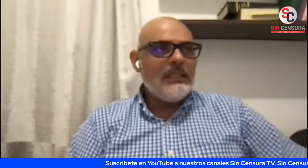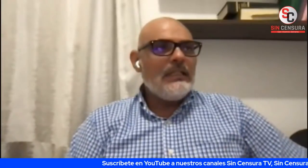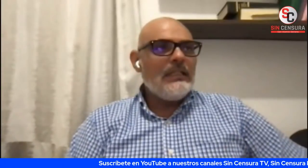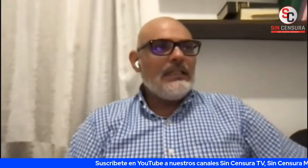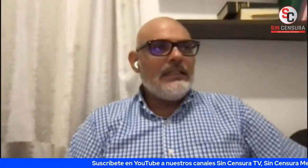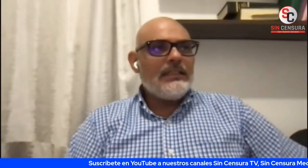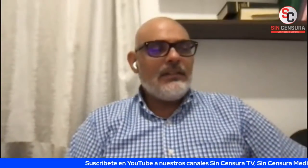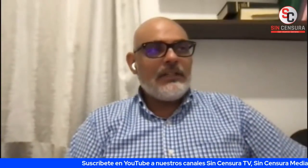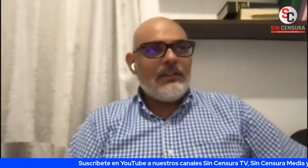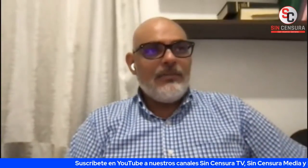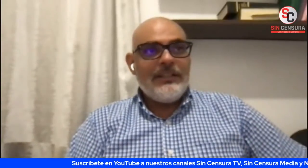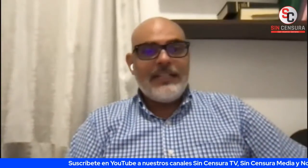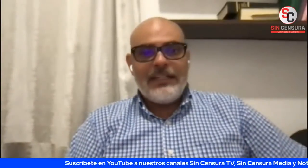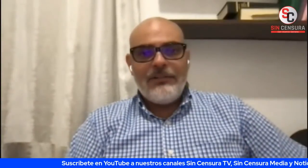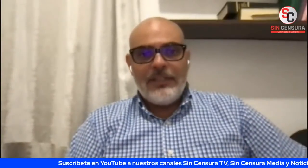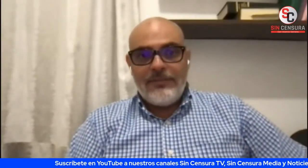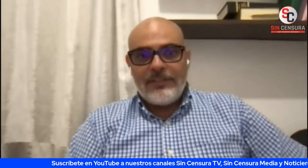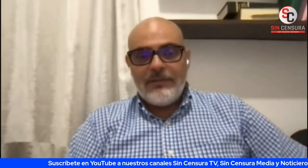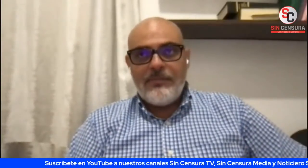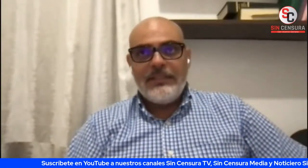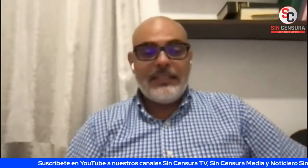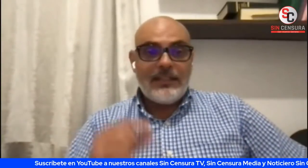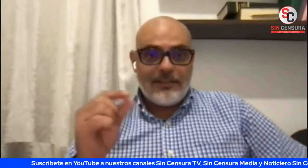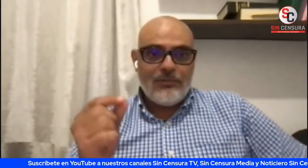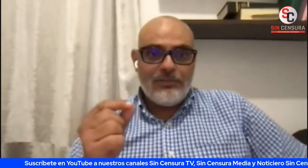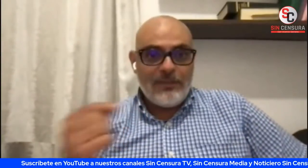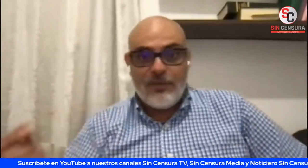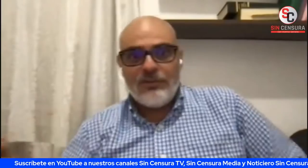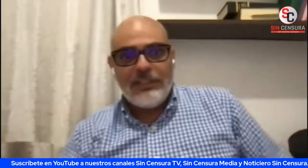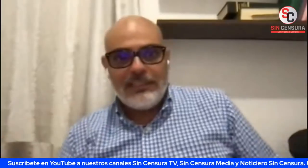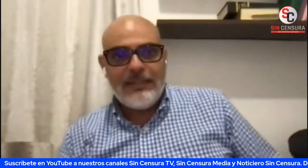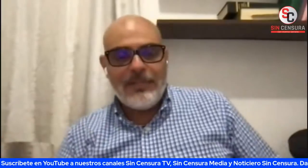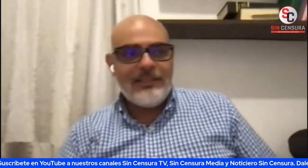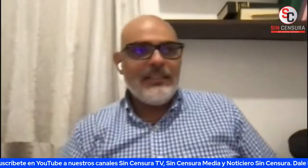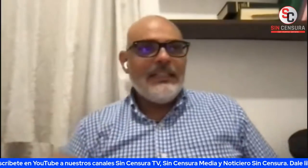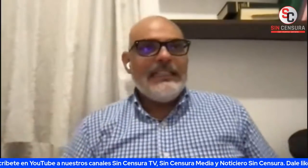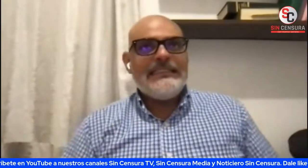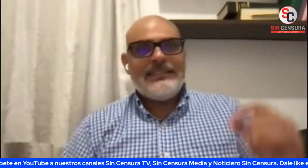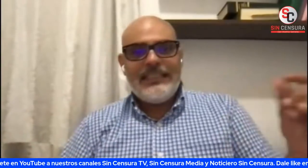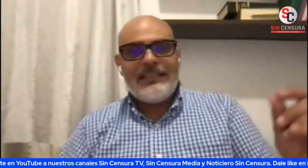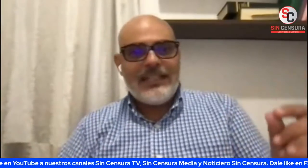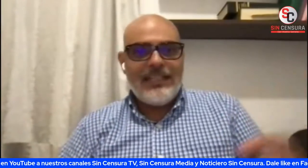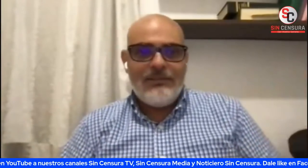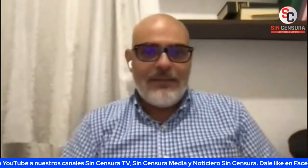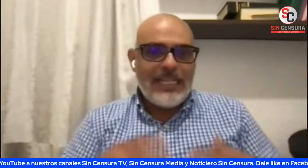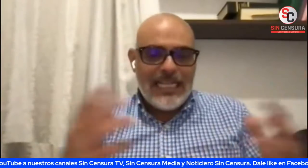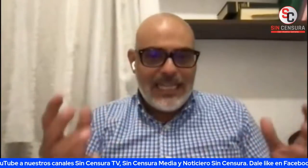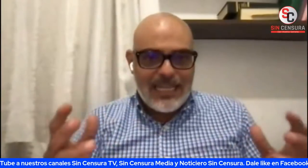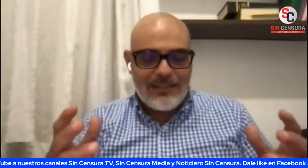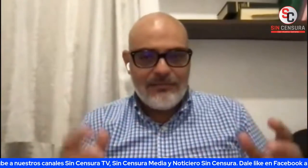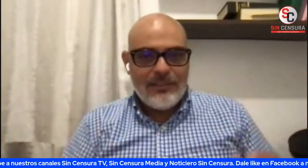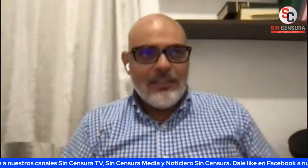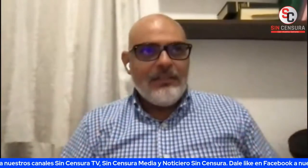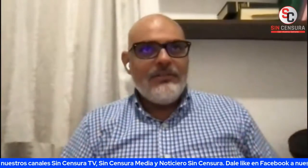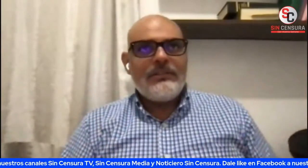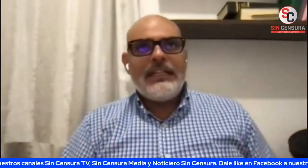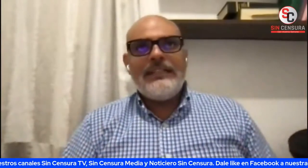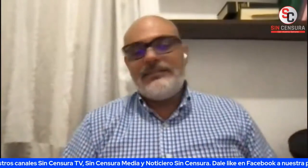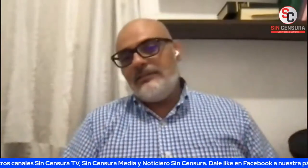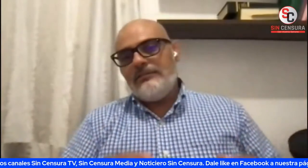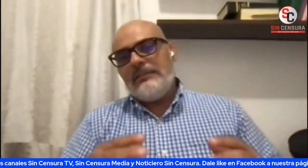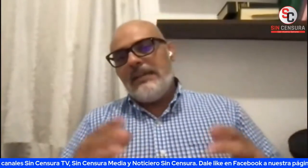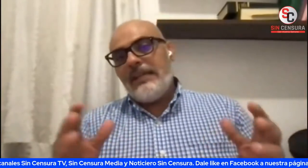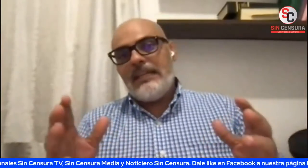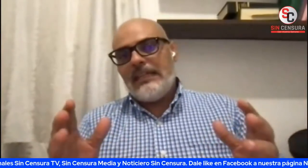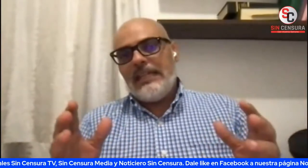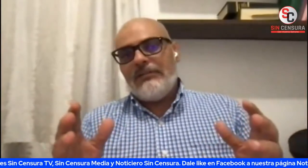4T. Creo que el comentario efectivamente reduce el fondo del tema y se centra en una banalidad, ¿no? Que